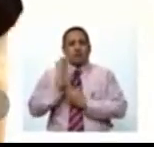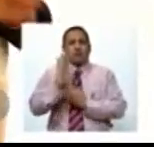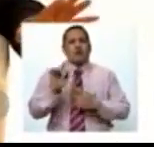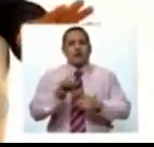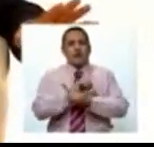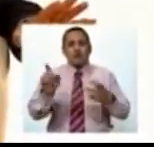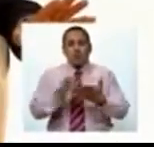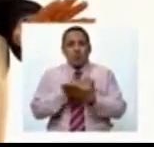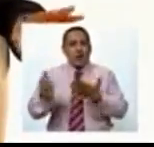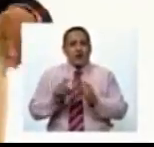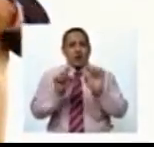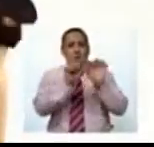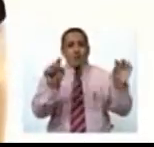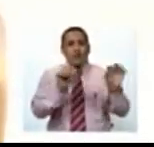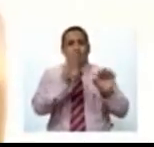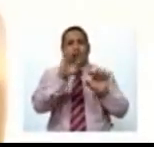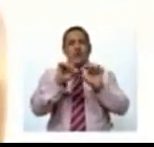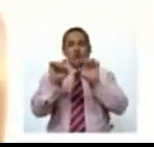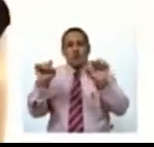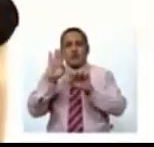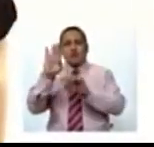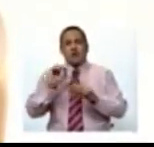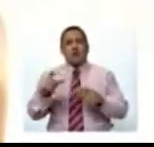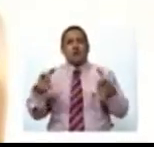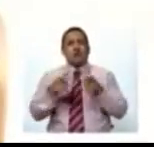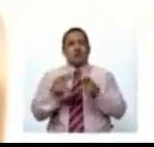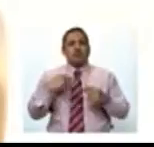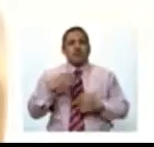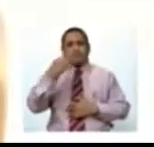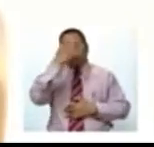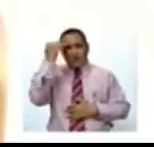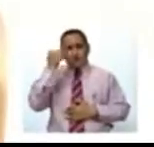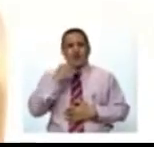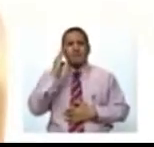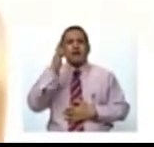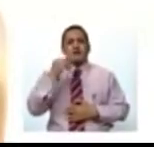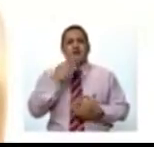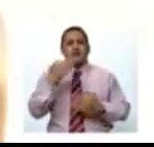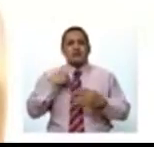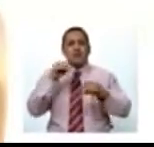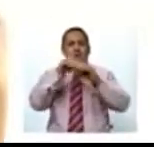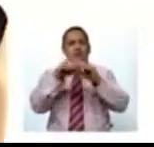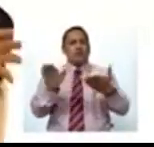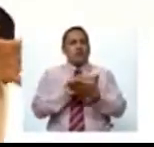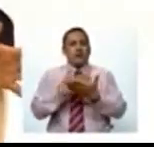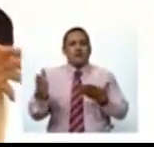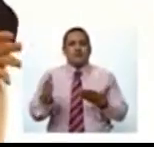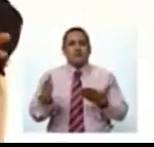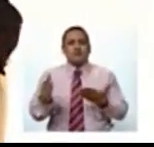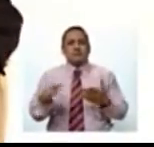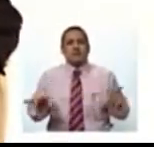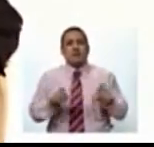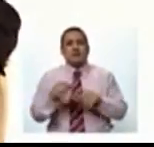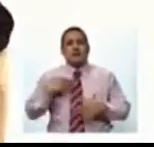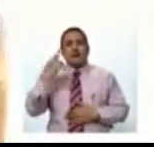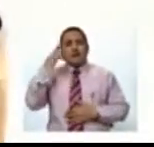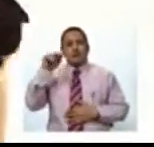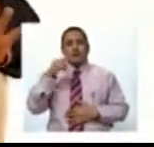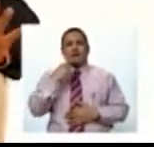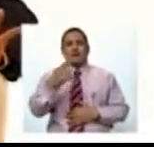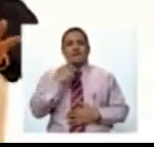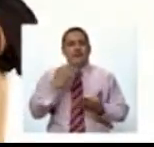no existen esas cuentas, y que el consulado francés dice, ese banco en el cual se le atribuye que había un depósito no existe, lo razonable era